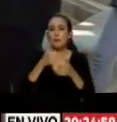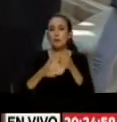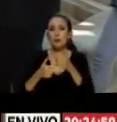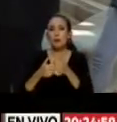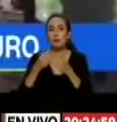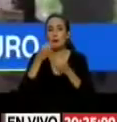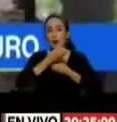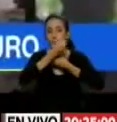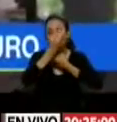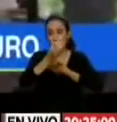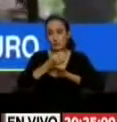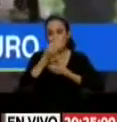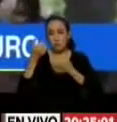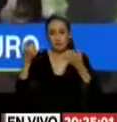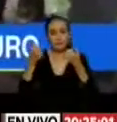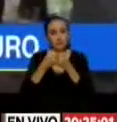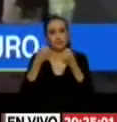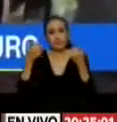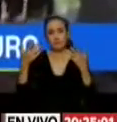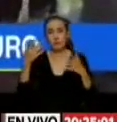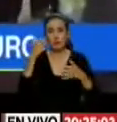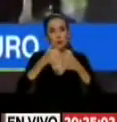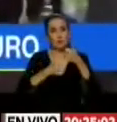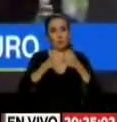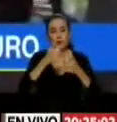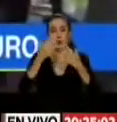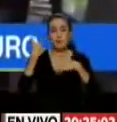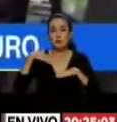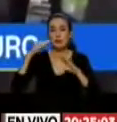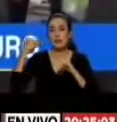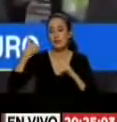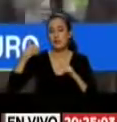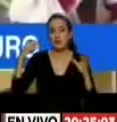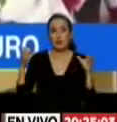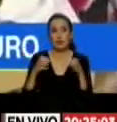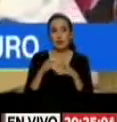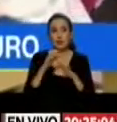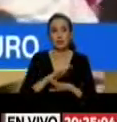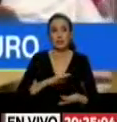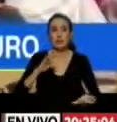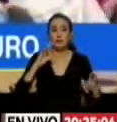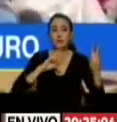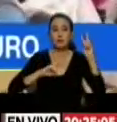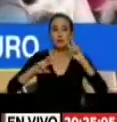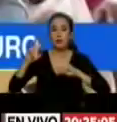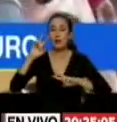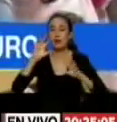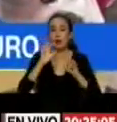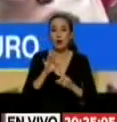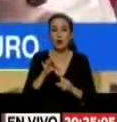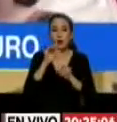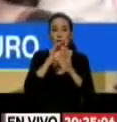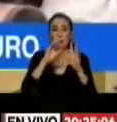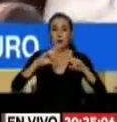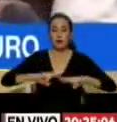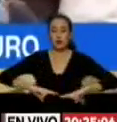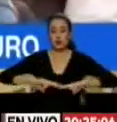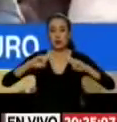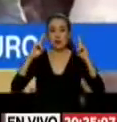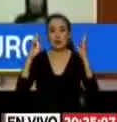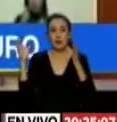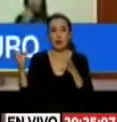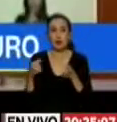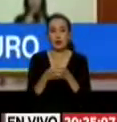elaborar un informe sobre su impacto en los países de la región. Además, prevé realizar un recorrido por la ciudad de Cúcuta, principal paso fronterizo. Desde el